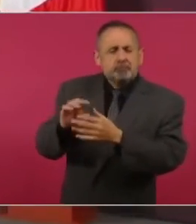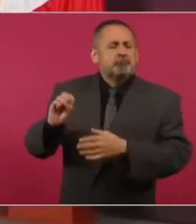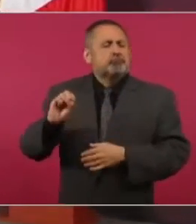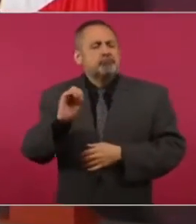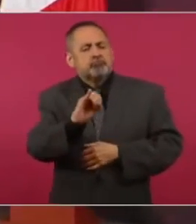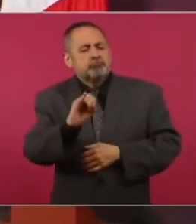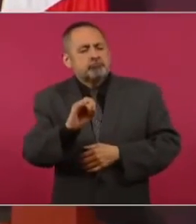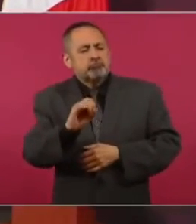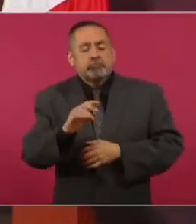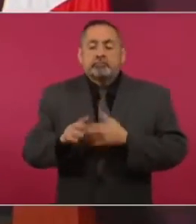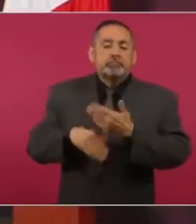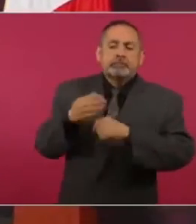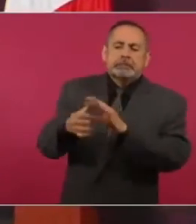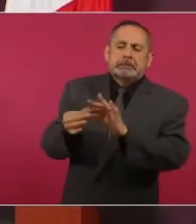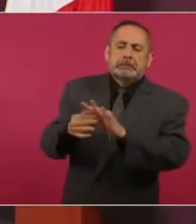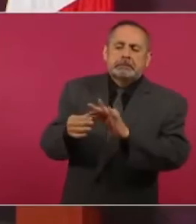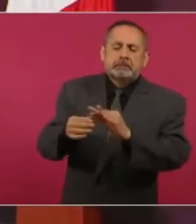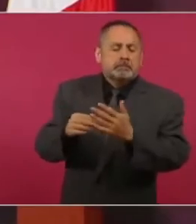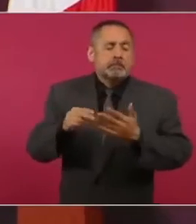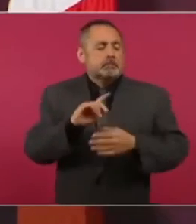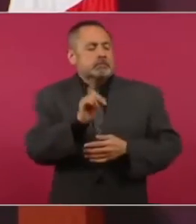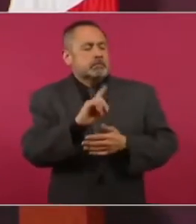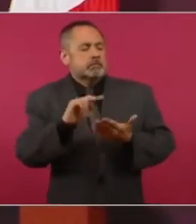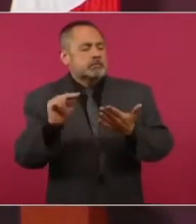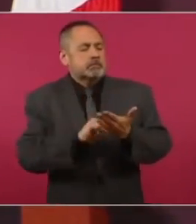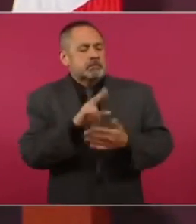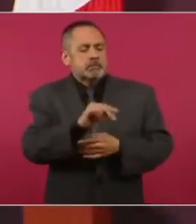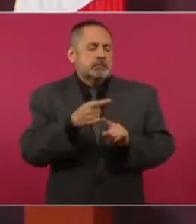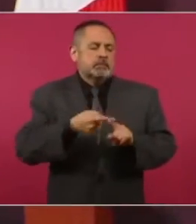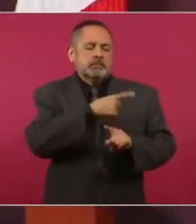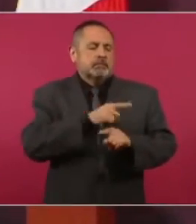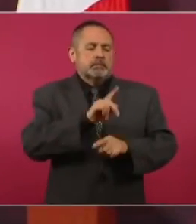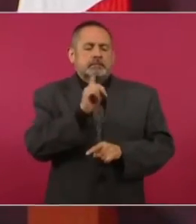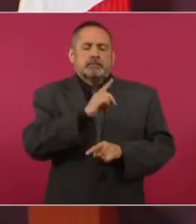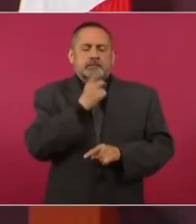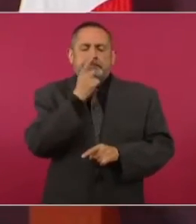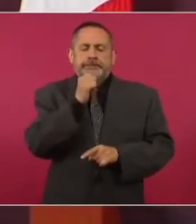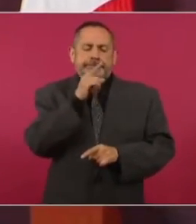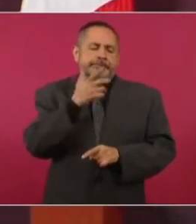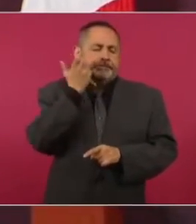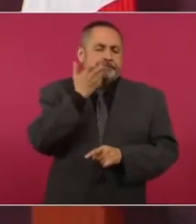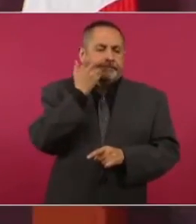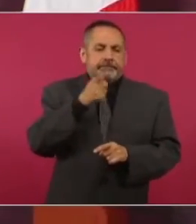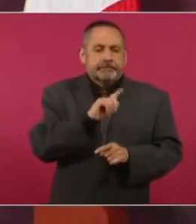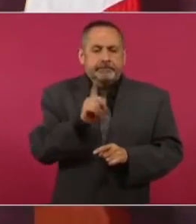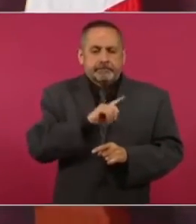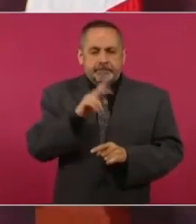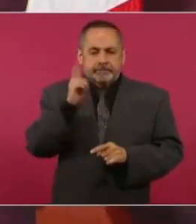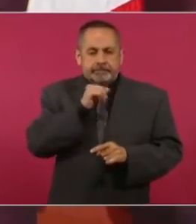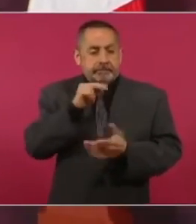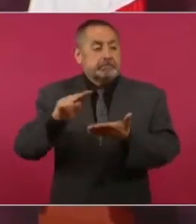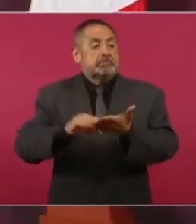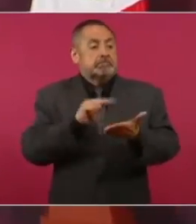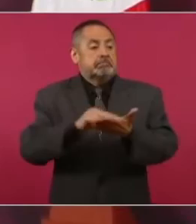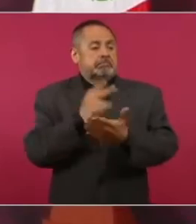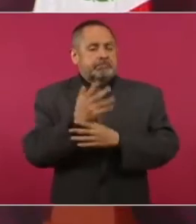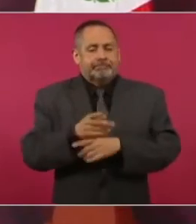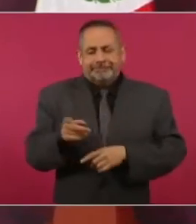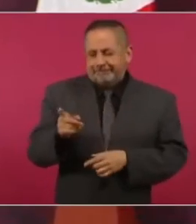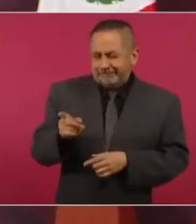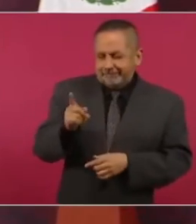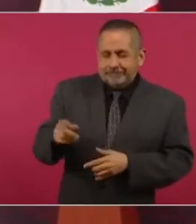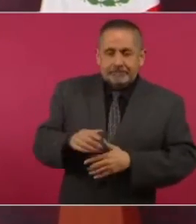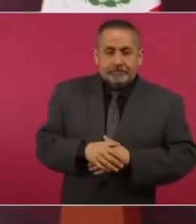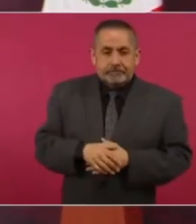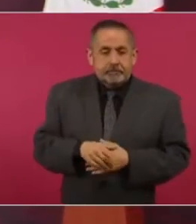y firmó una carta diciendo que todo lo que había dicho no era cierto, porque él